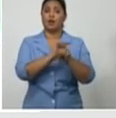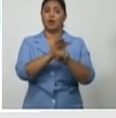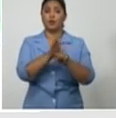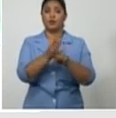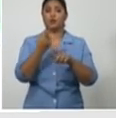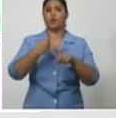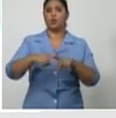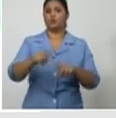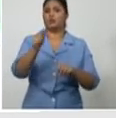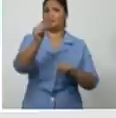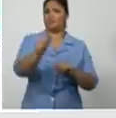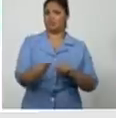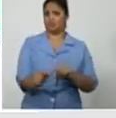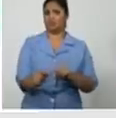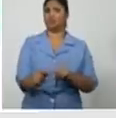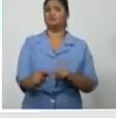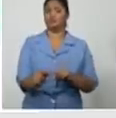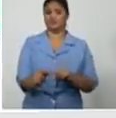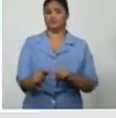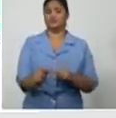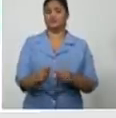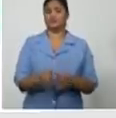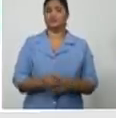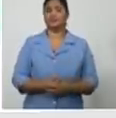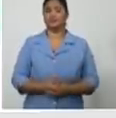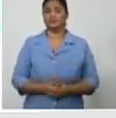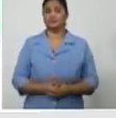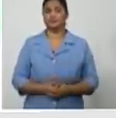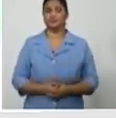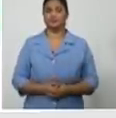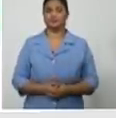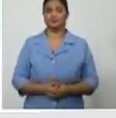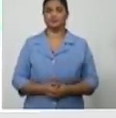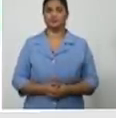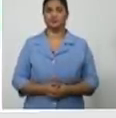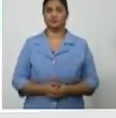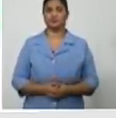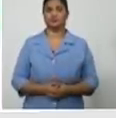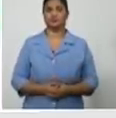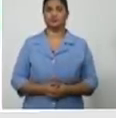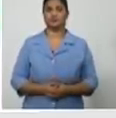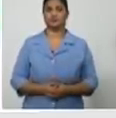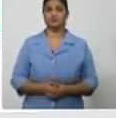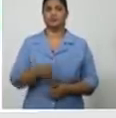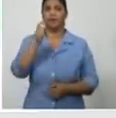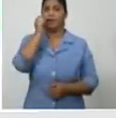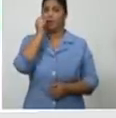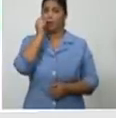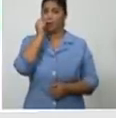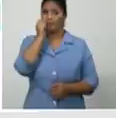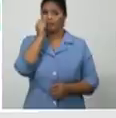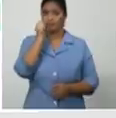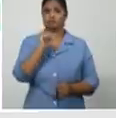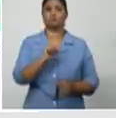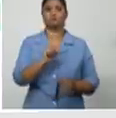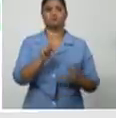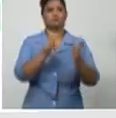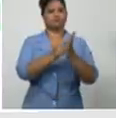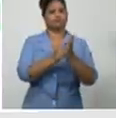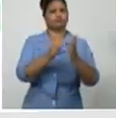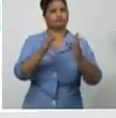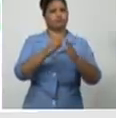que ya había sido diagnosticado. Este paciente, en la pesquisa que se hacía en su área de salud,